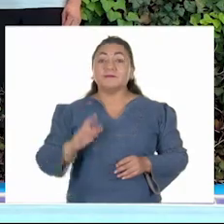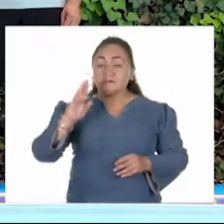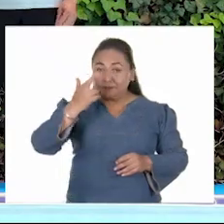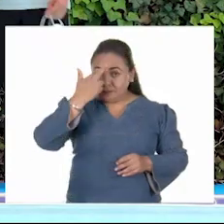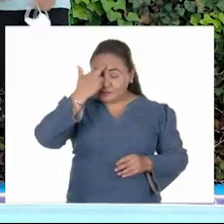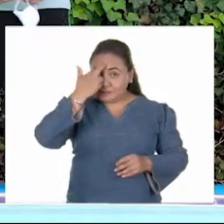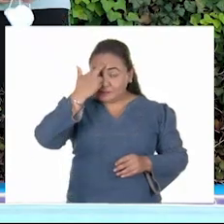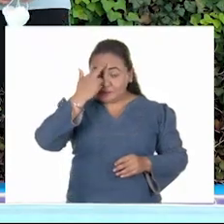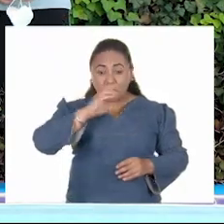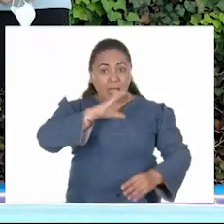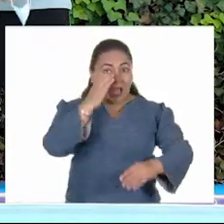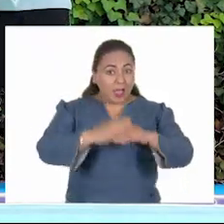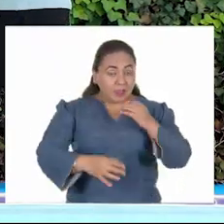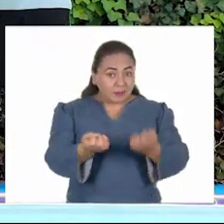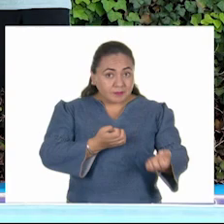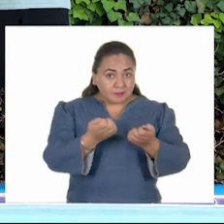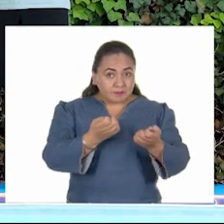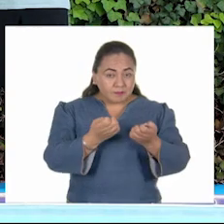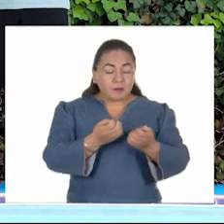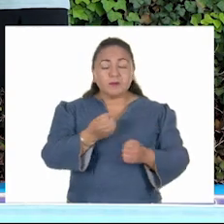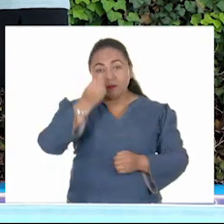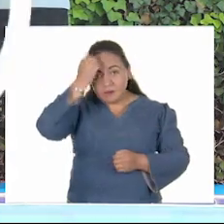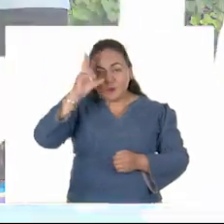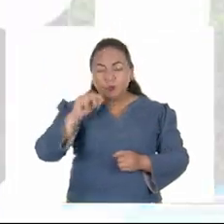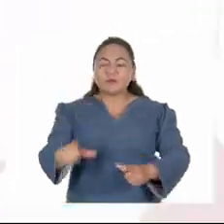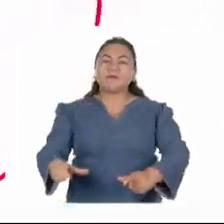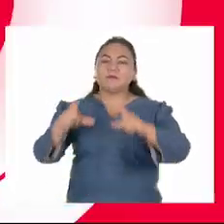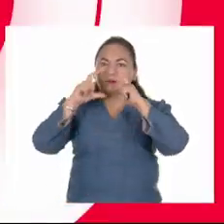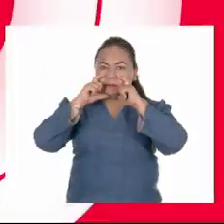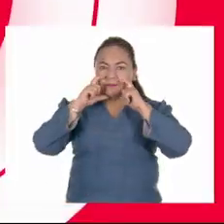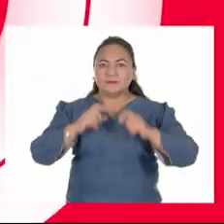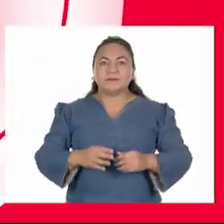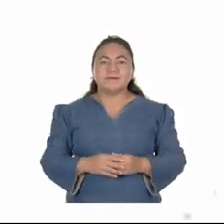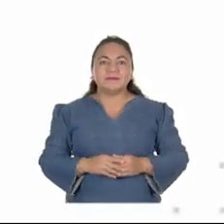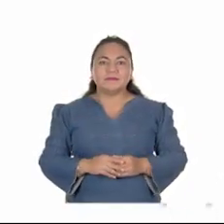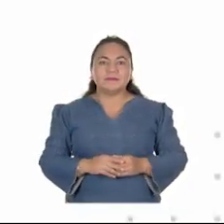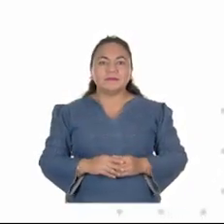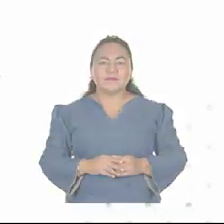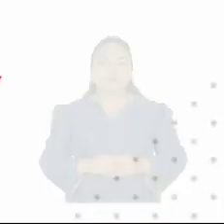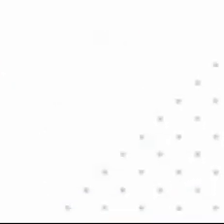Recuerda, al terminar la activación, no olvides la protección.